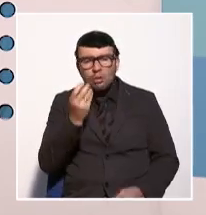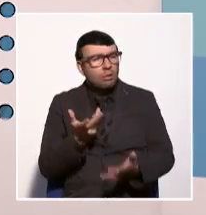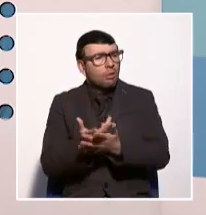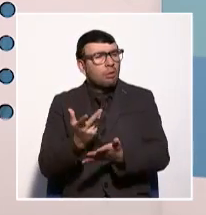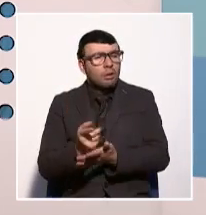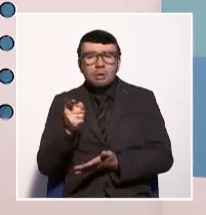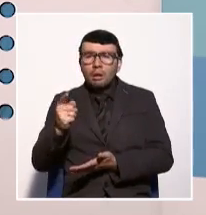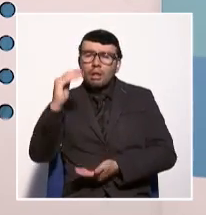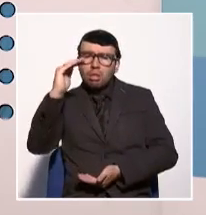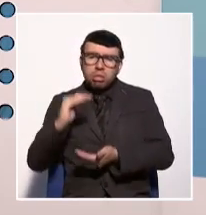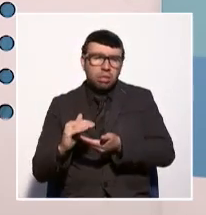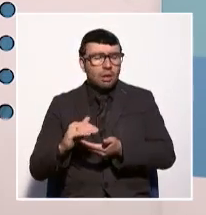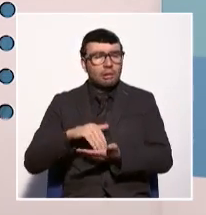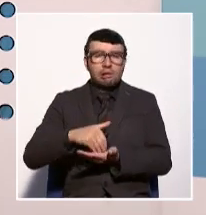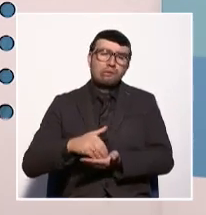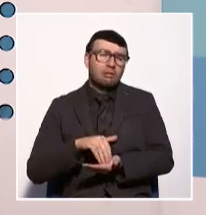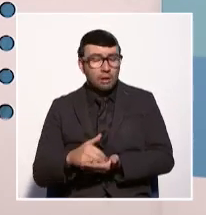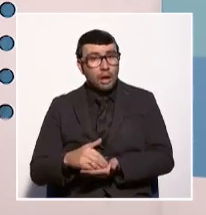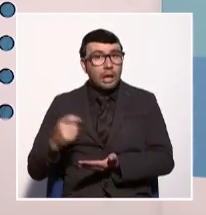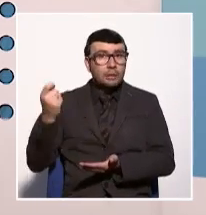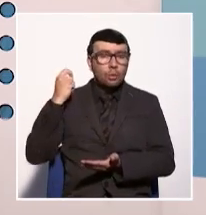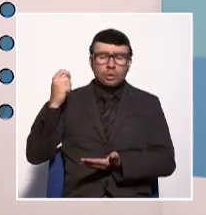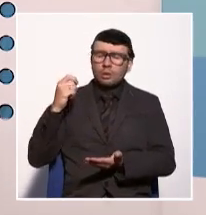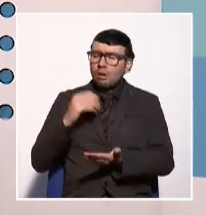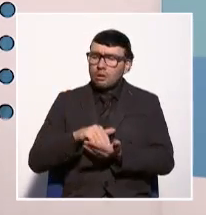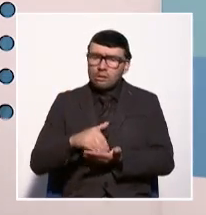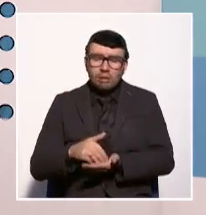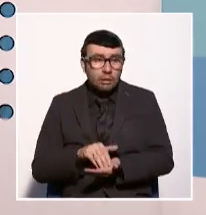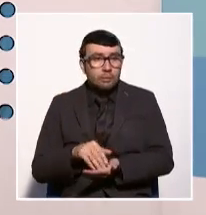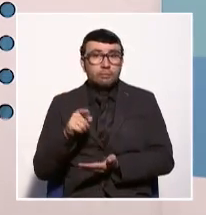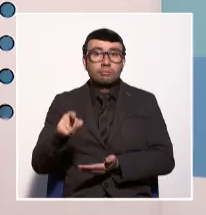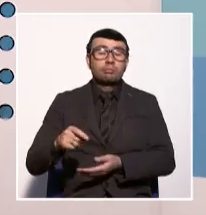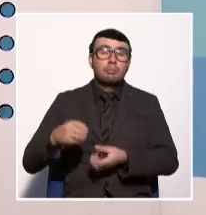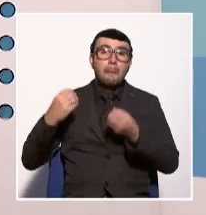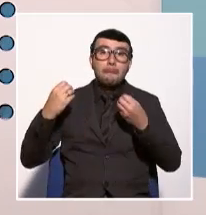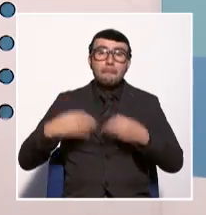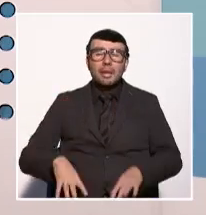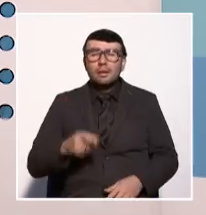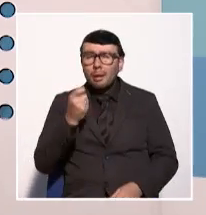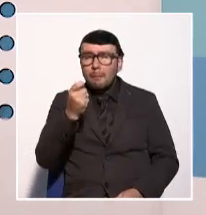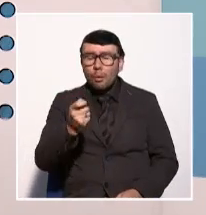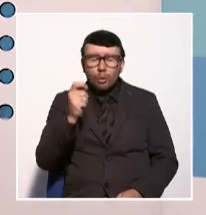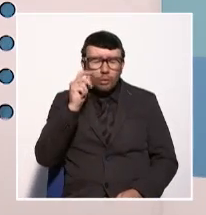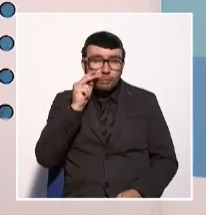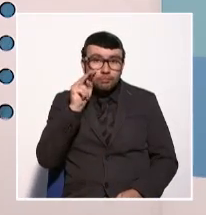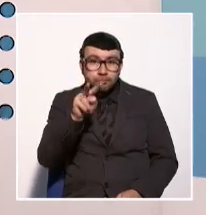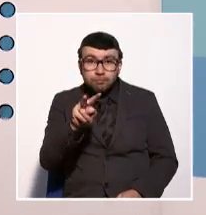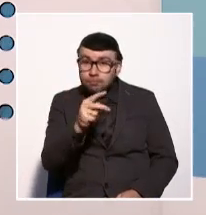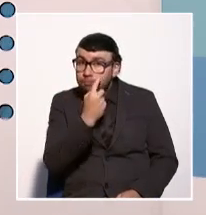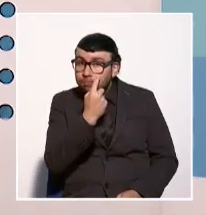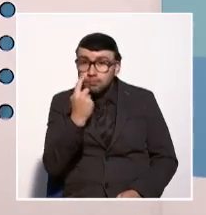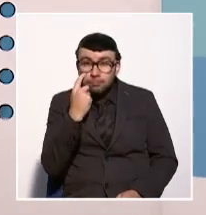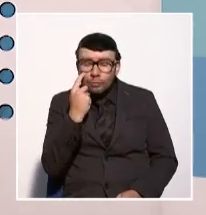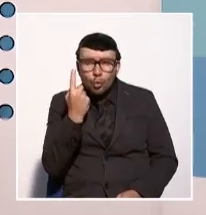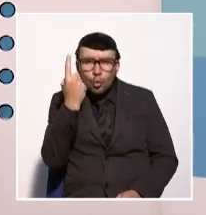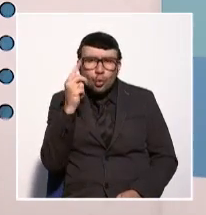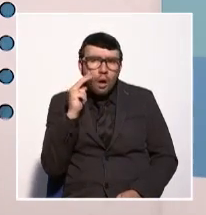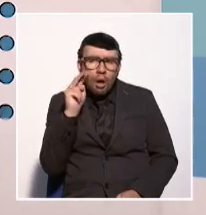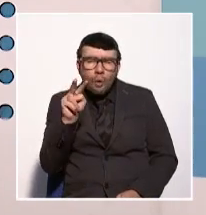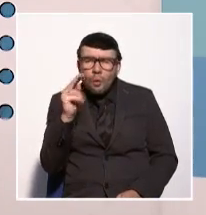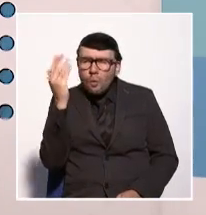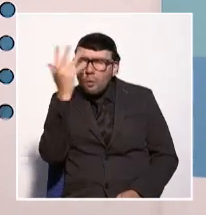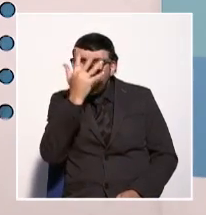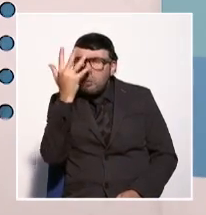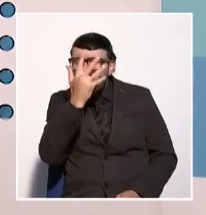ya que hace poco tuvo una muy fuerte que le causó pérdida temporal de la vista por uno de sus ojos estoy preocupada por su salud